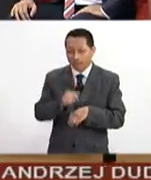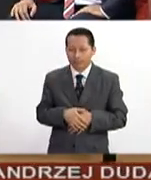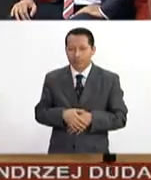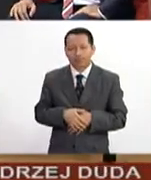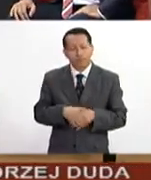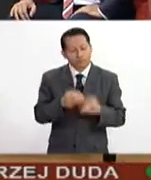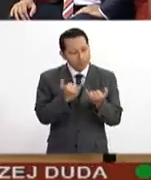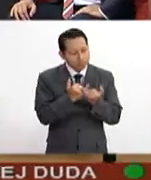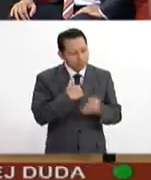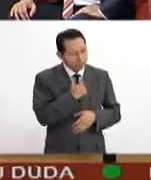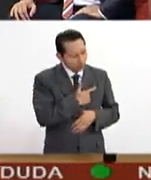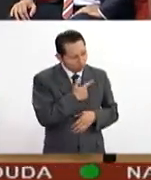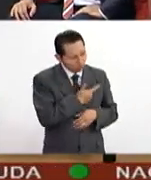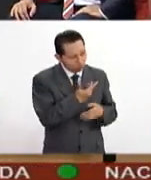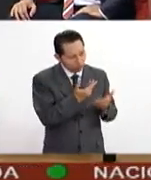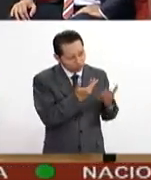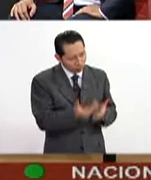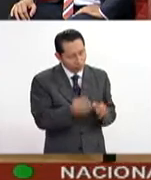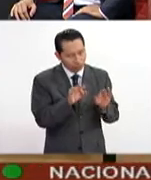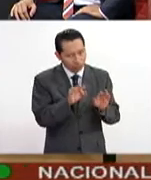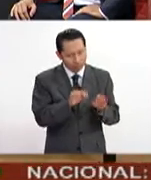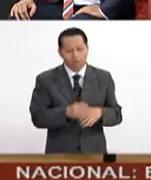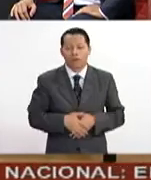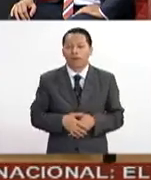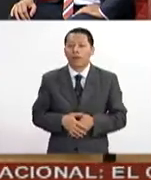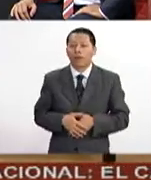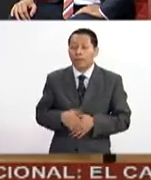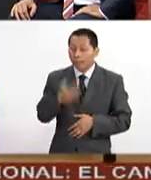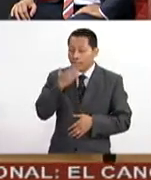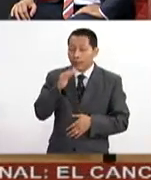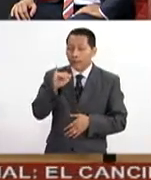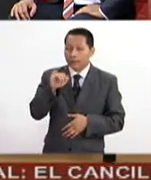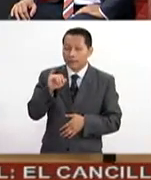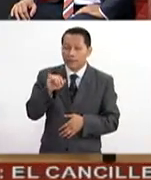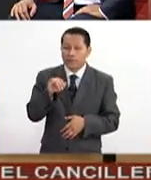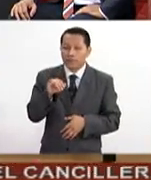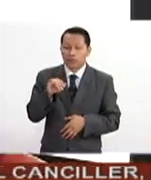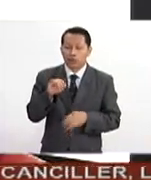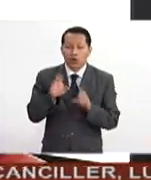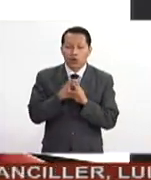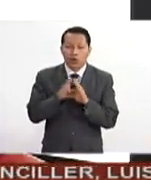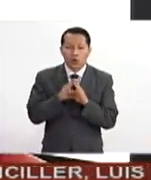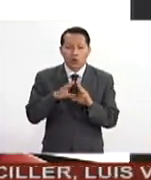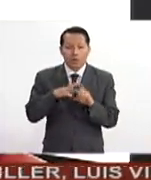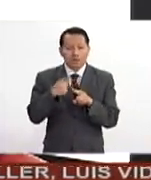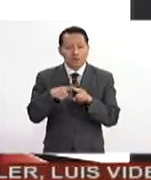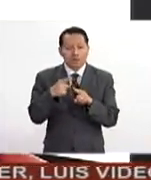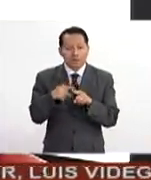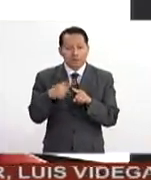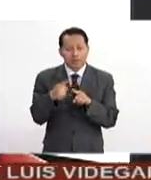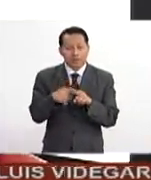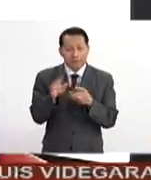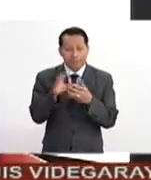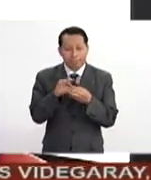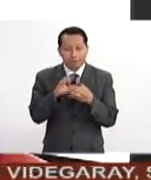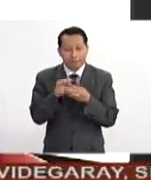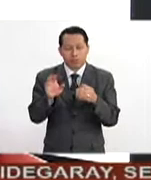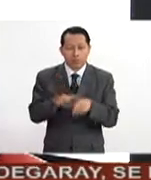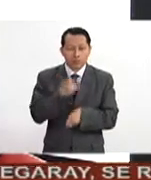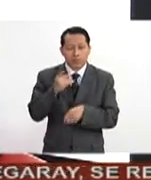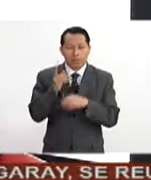gusto estar con Buen ustedes. día. Al contrario. Pues sí, una elección sorpresiva bajo muchos estándares. Para empezar, porque